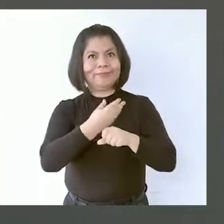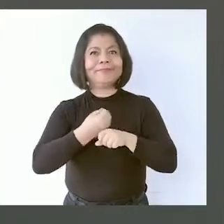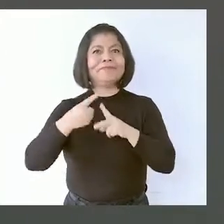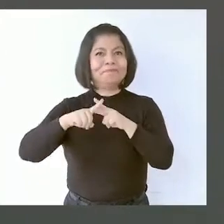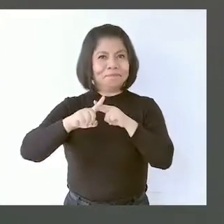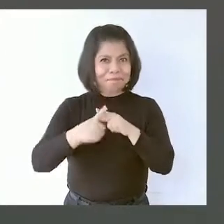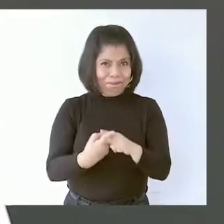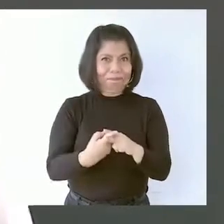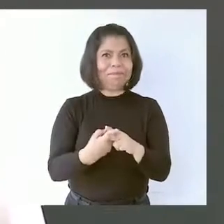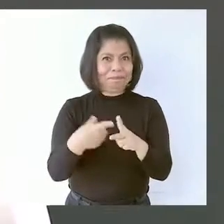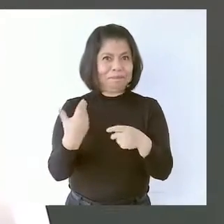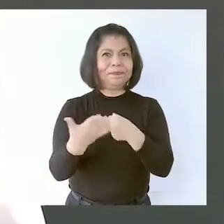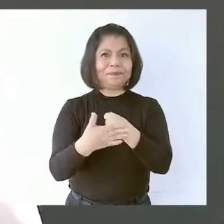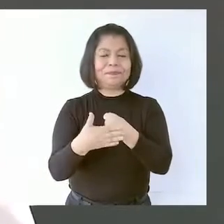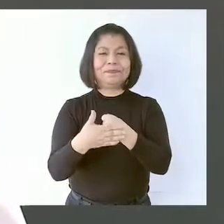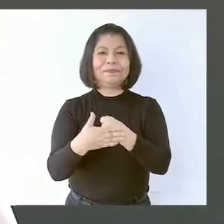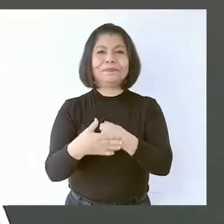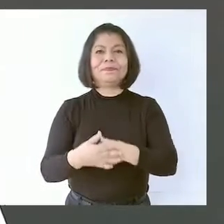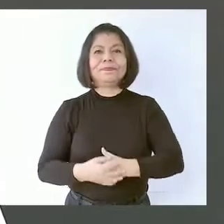mucho